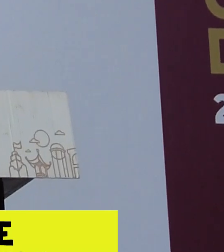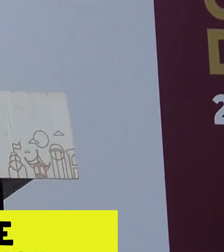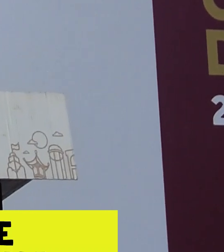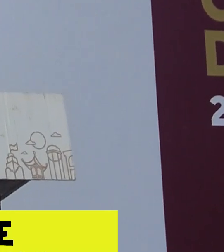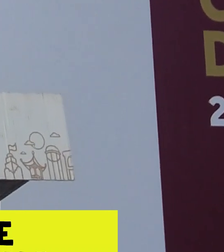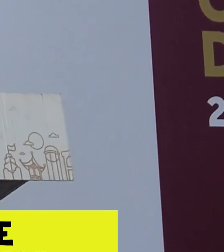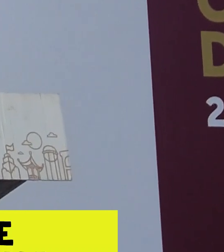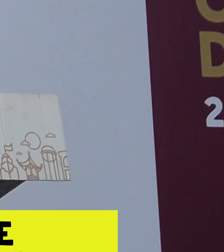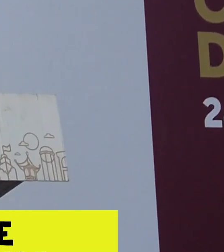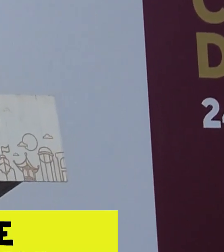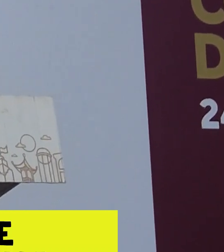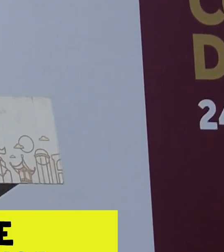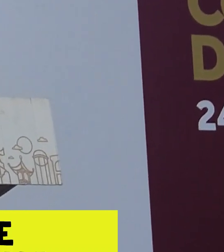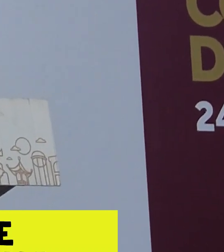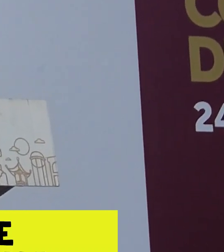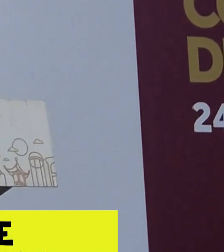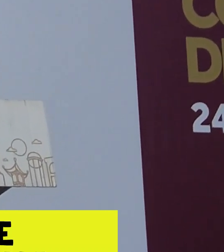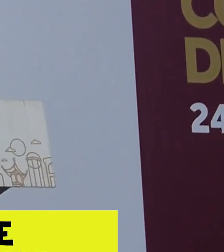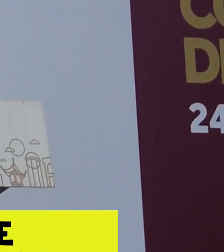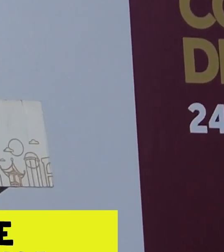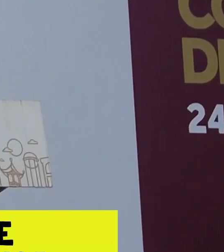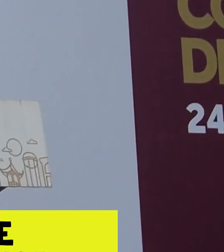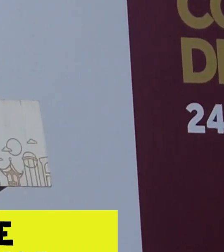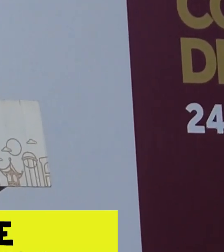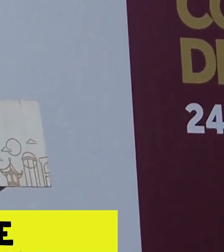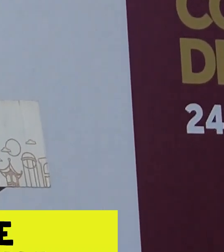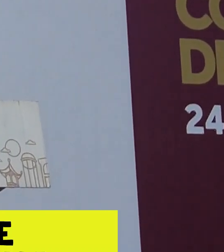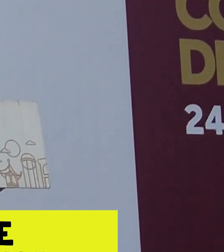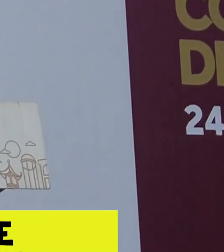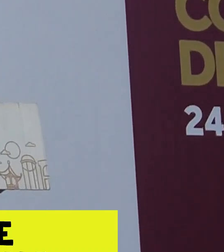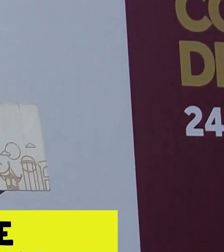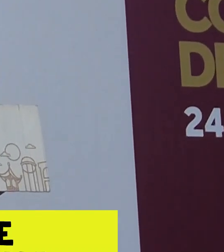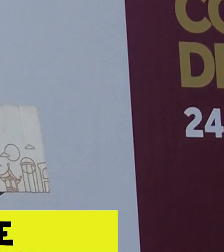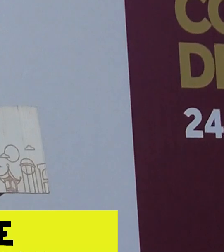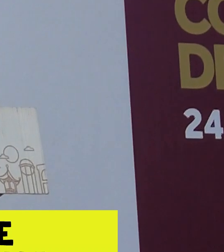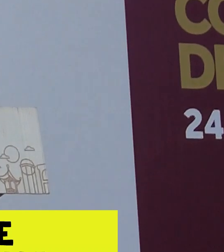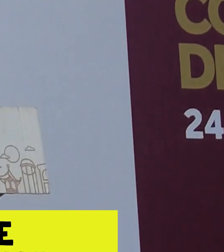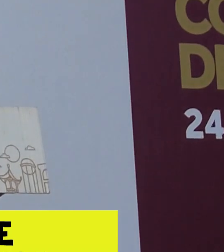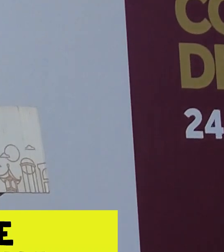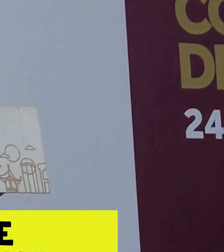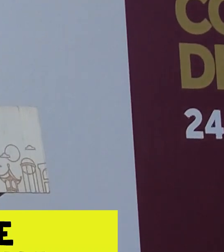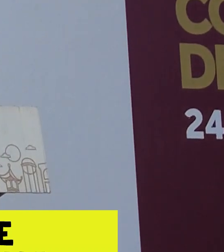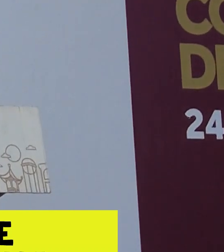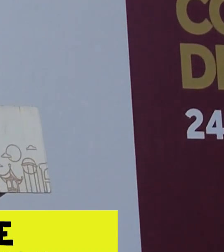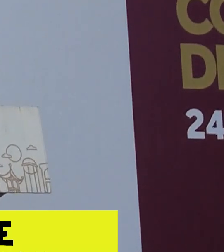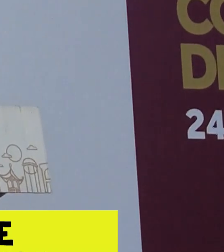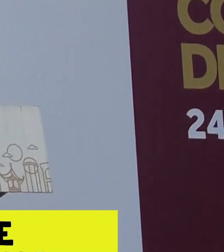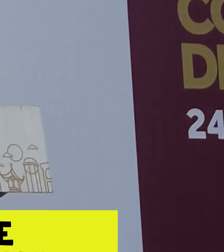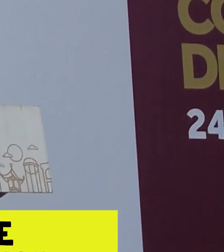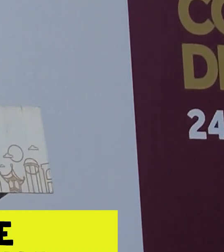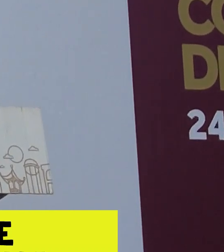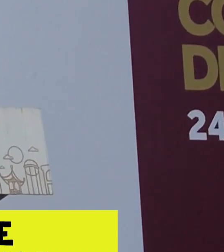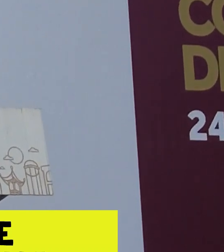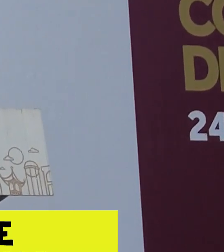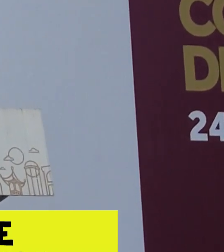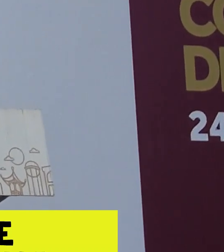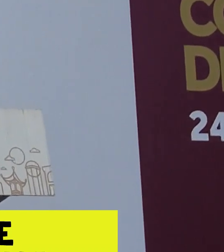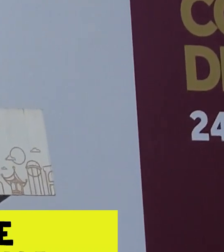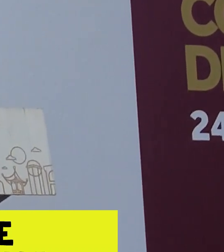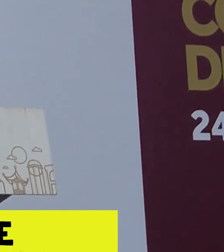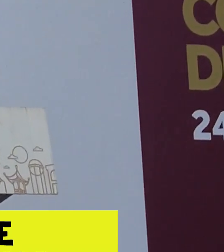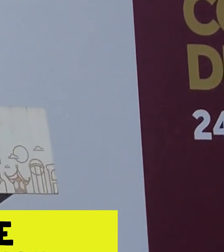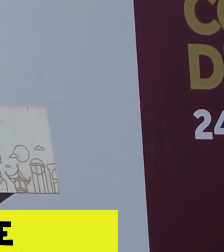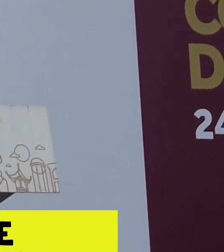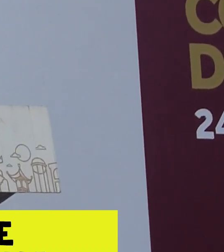supuesto, van inherentes a una capacitación, ya sea por un organismo nacional, incluso por un